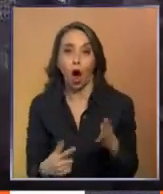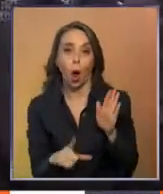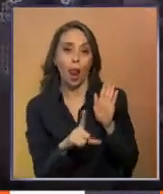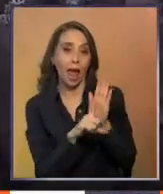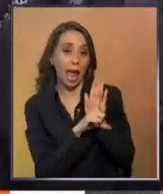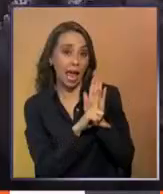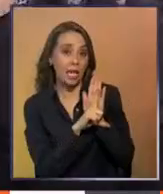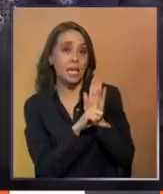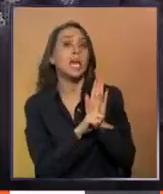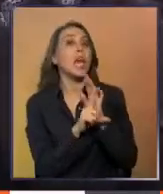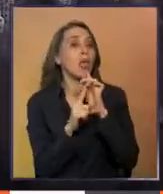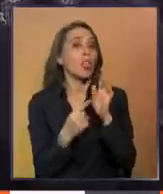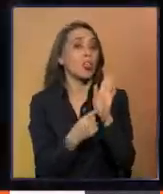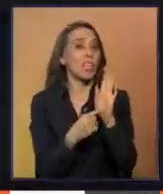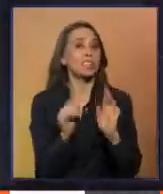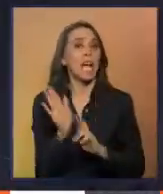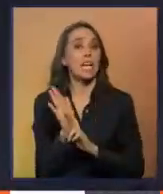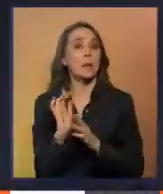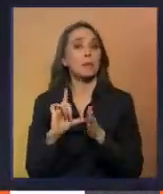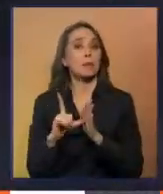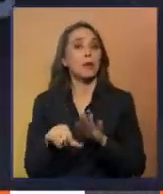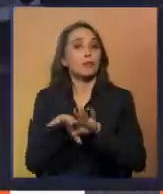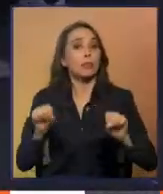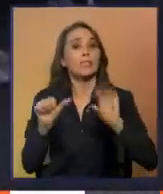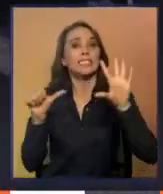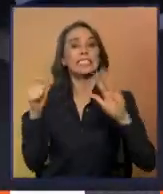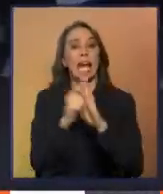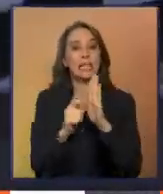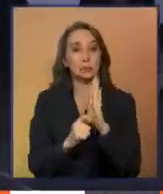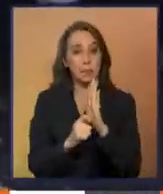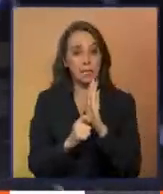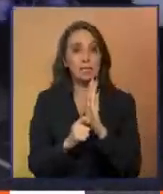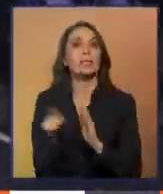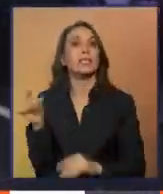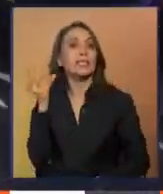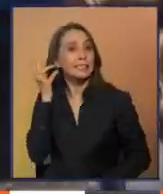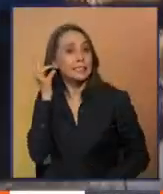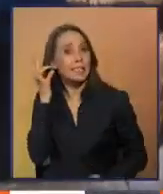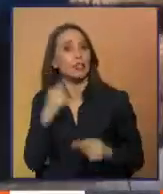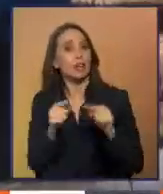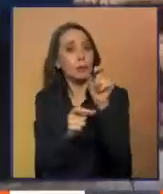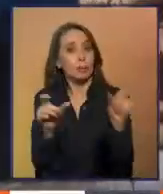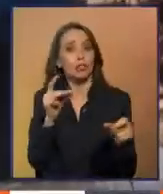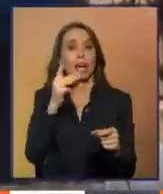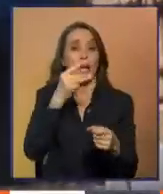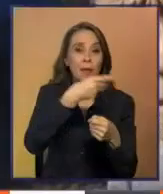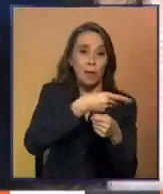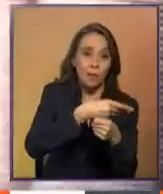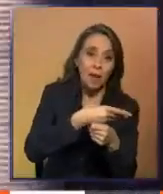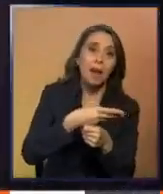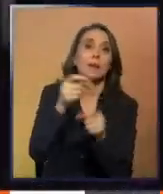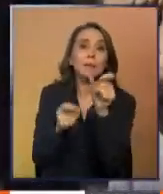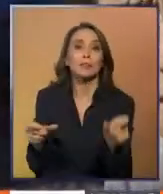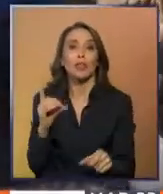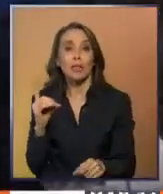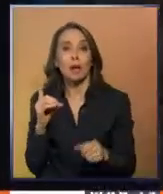reglamento puede estar listo hasta en 6 meses. Falta todavía para que María y otros adultos de la tercera edad y discapacitados puedan